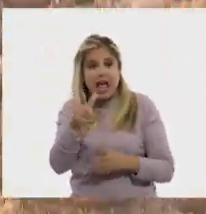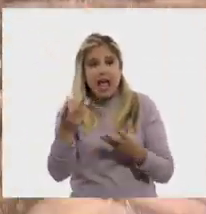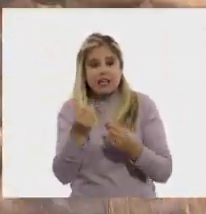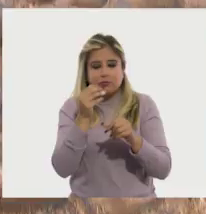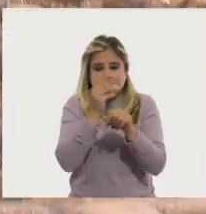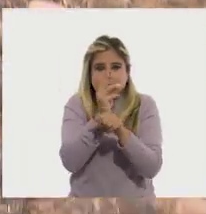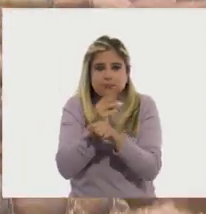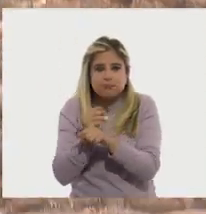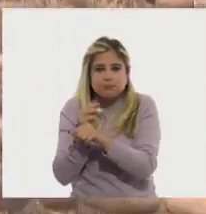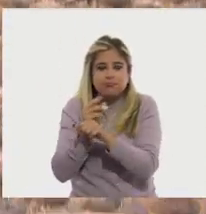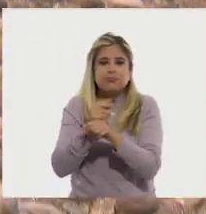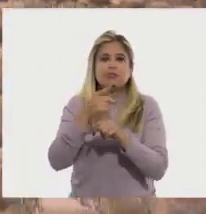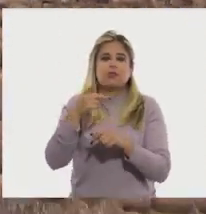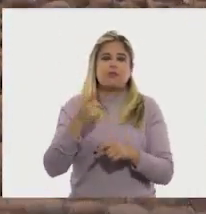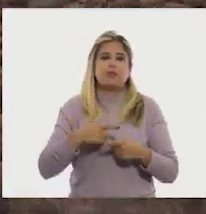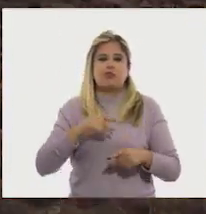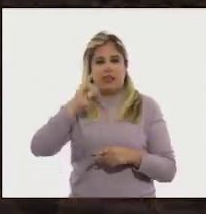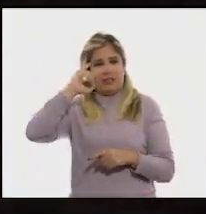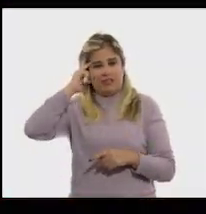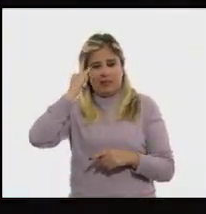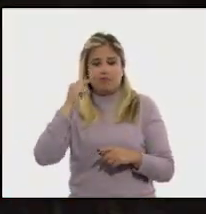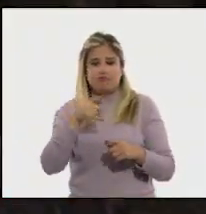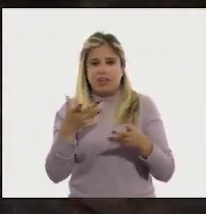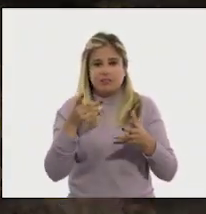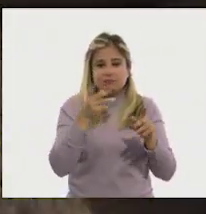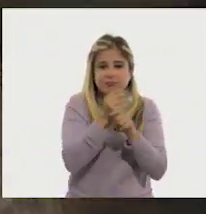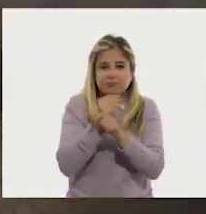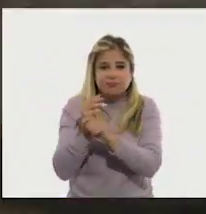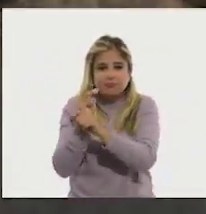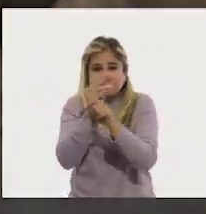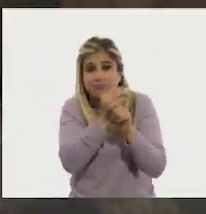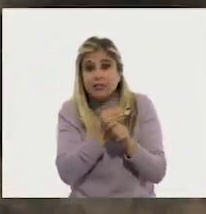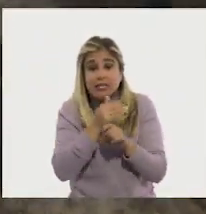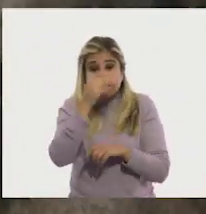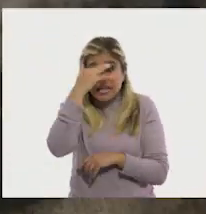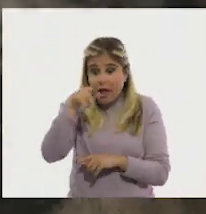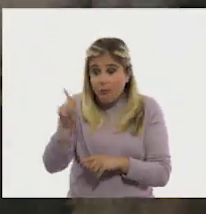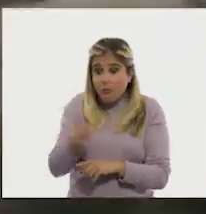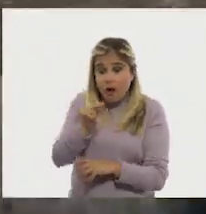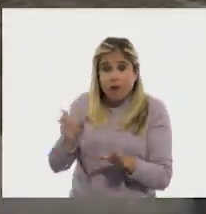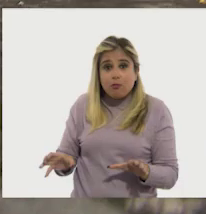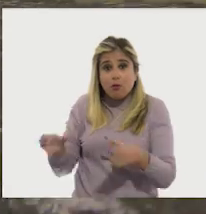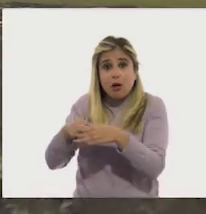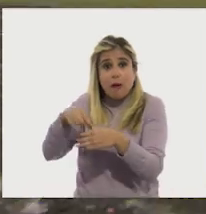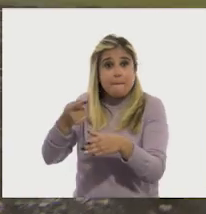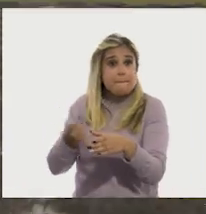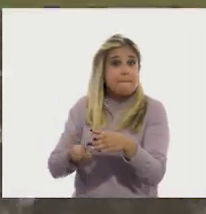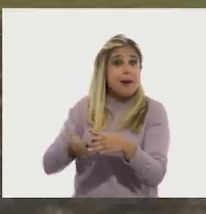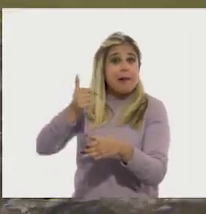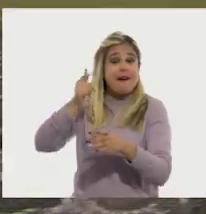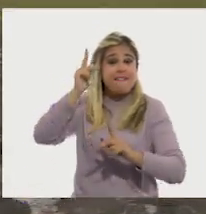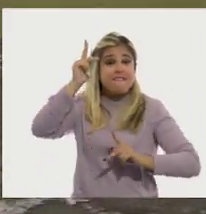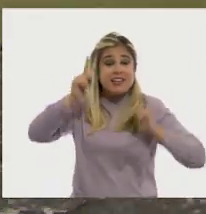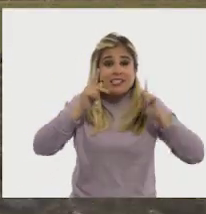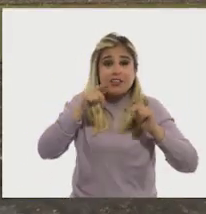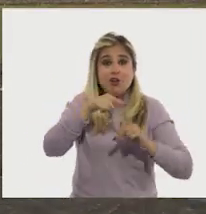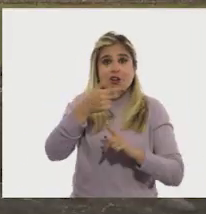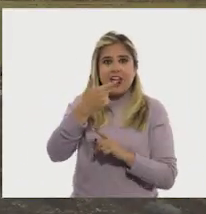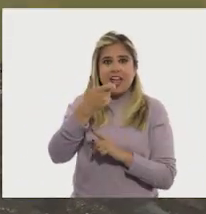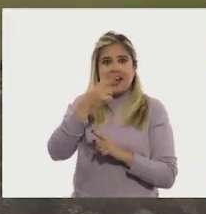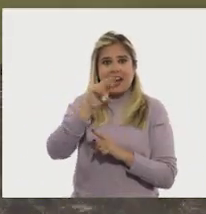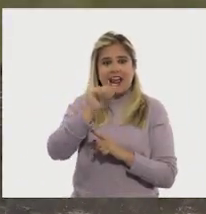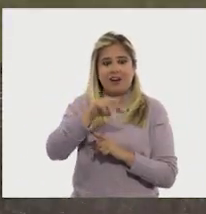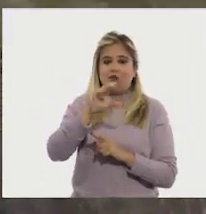totonacas, chinantecas y zapotecas. ¿Pero sabías que este poblado fue el primero que visitó Hernán Cortés en